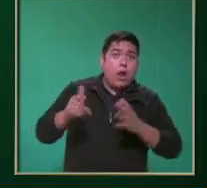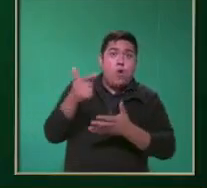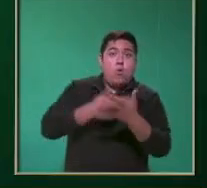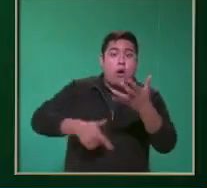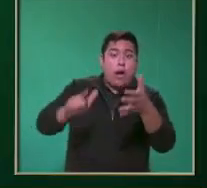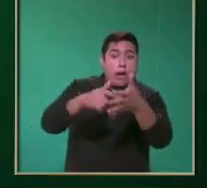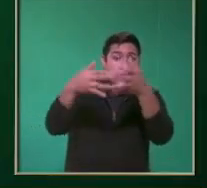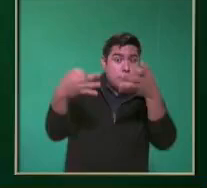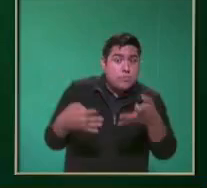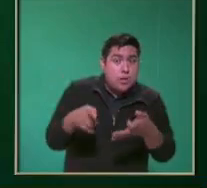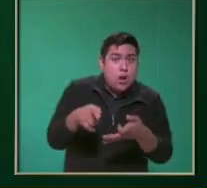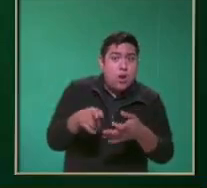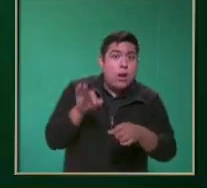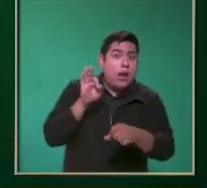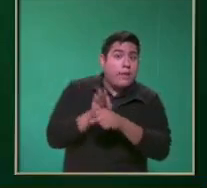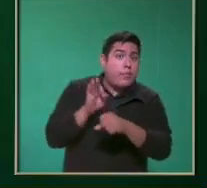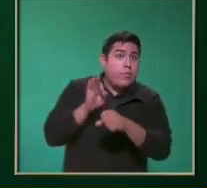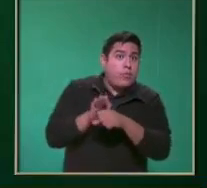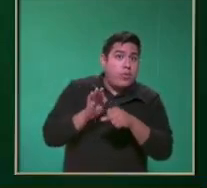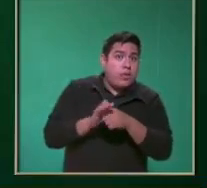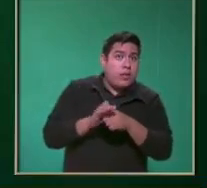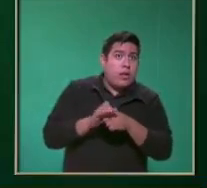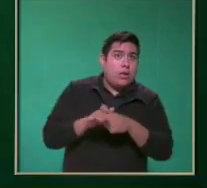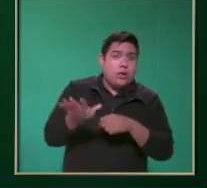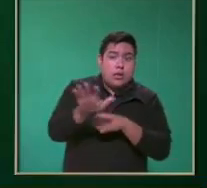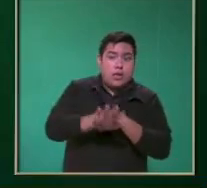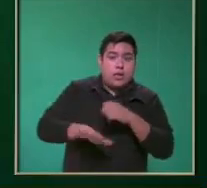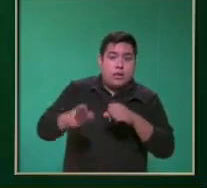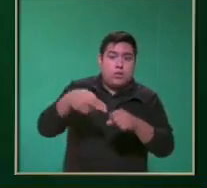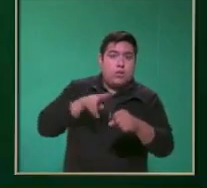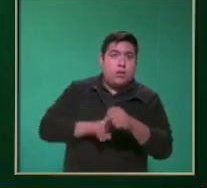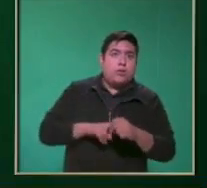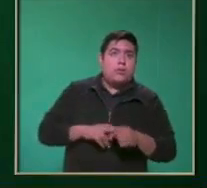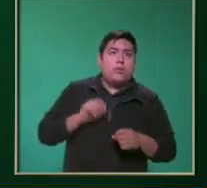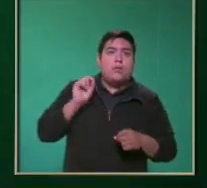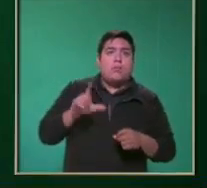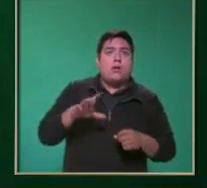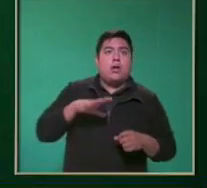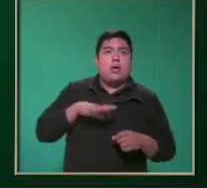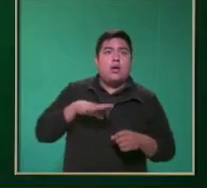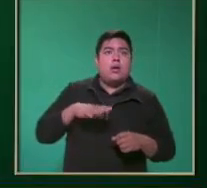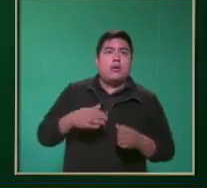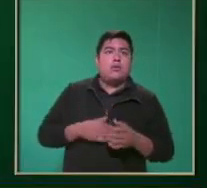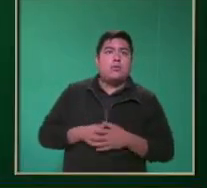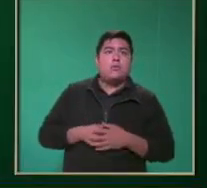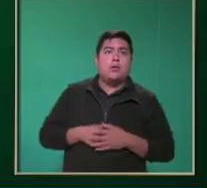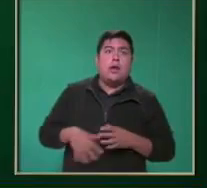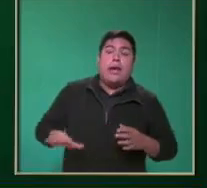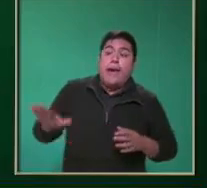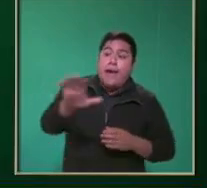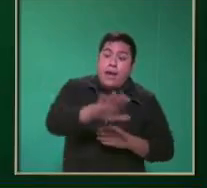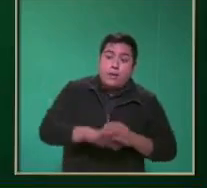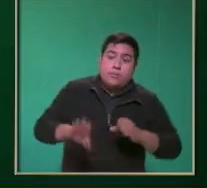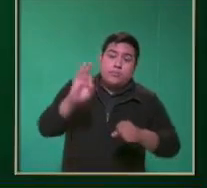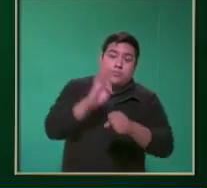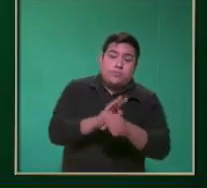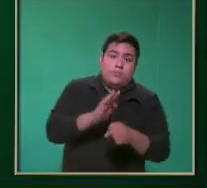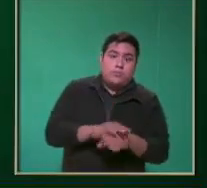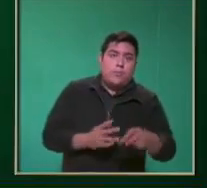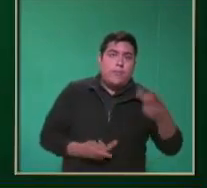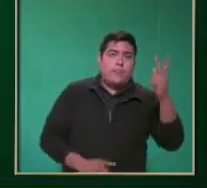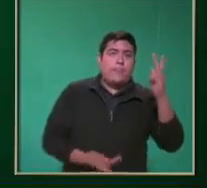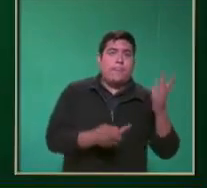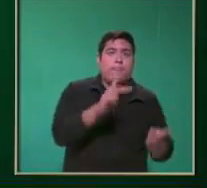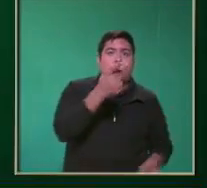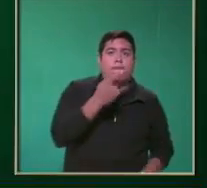específicas donde se protege el recurso. Tenemos áreas de protección de flora y